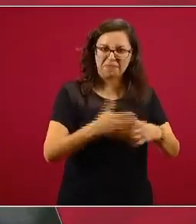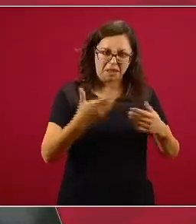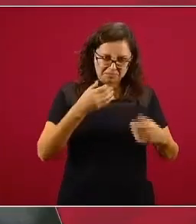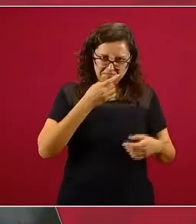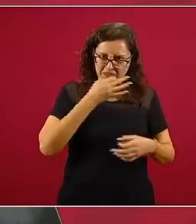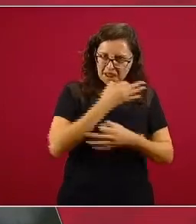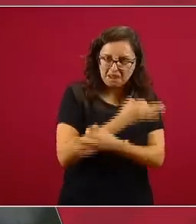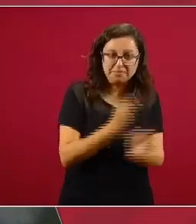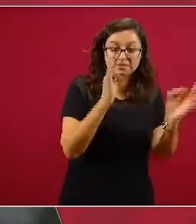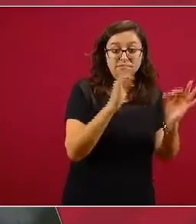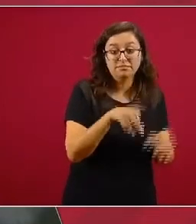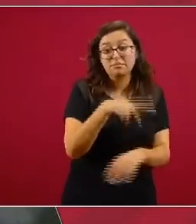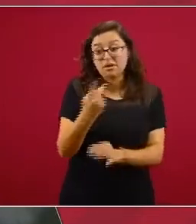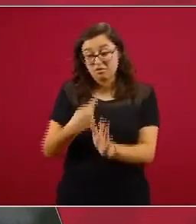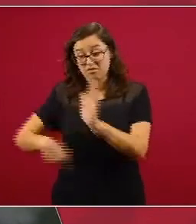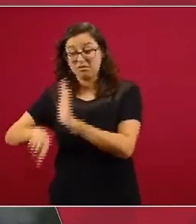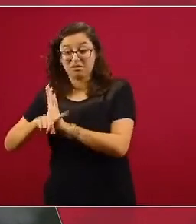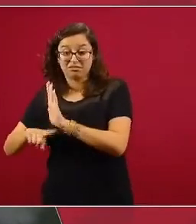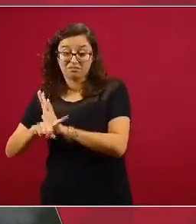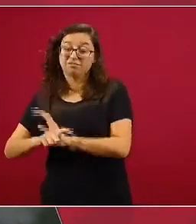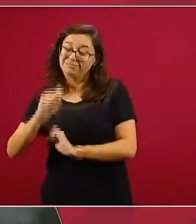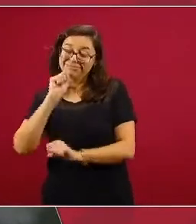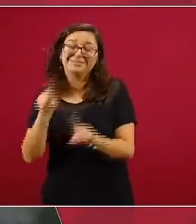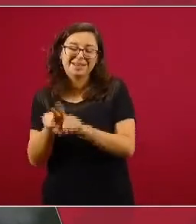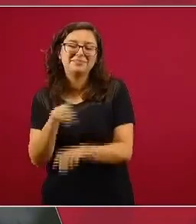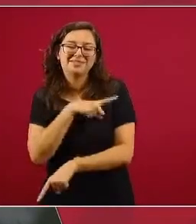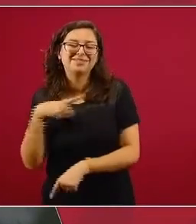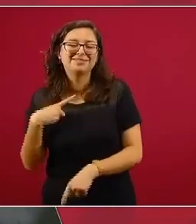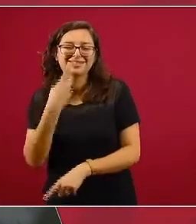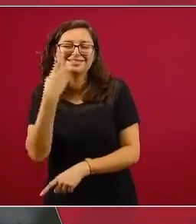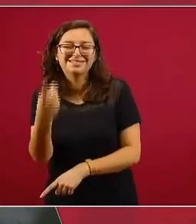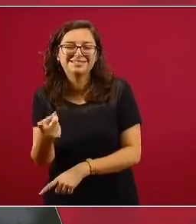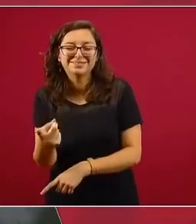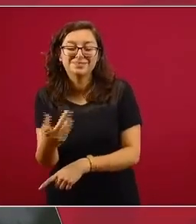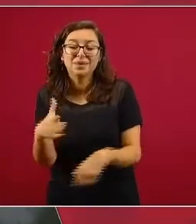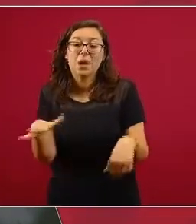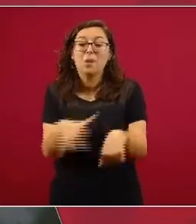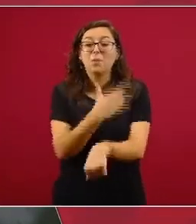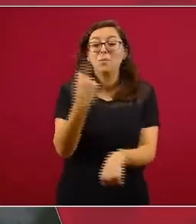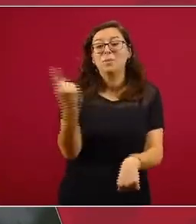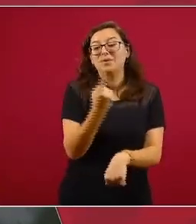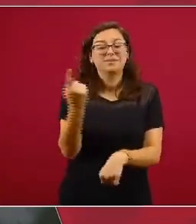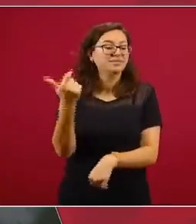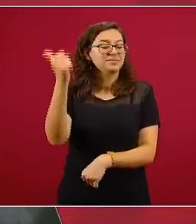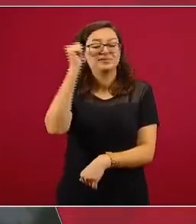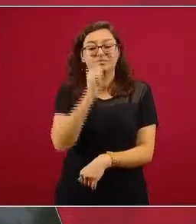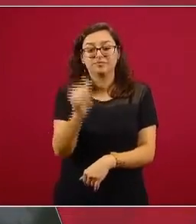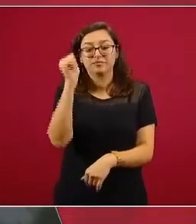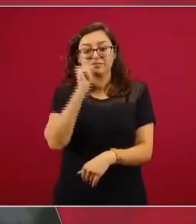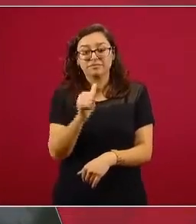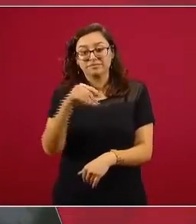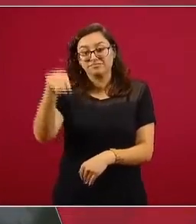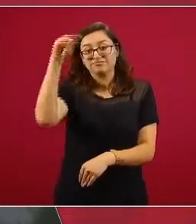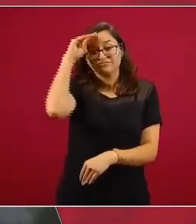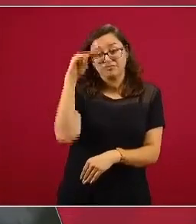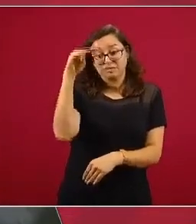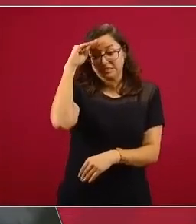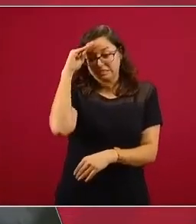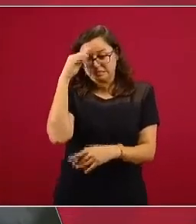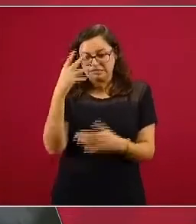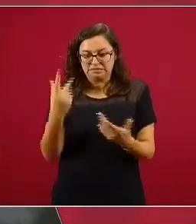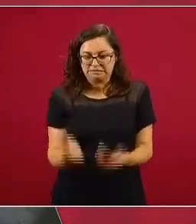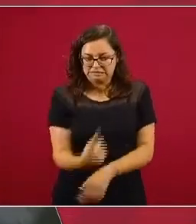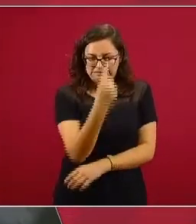veracidad. Porque el conservar siempre, invariablemente, en cualquier circunstancia, un apego,